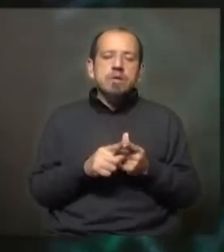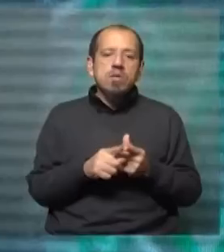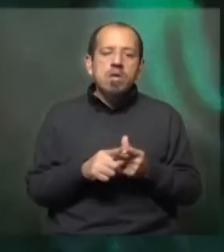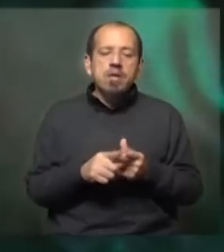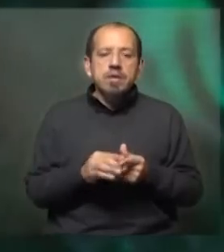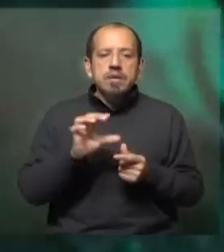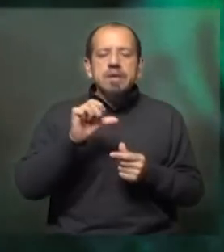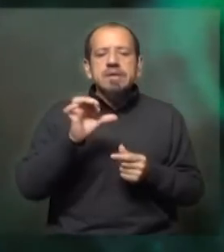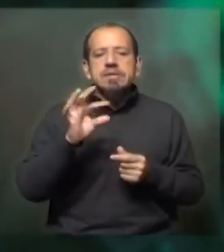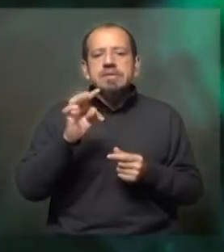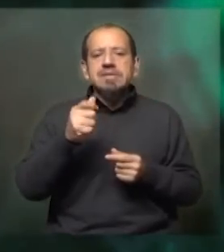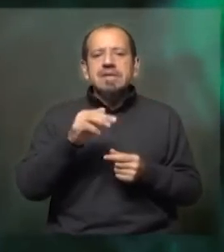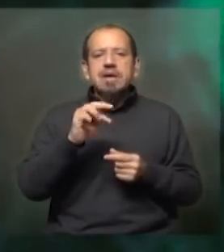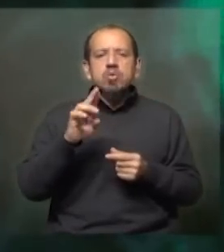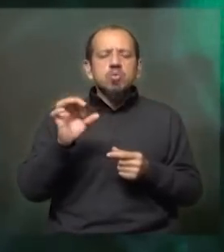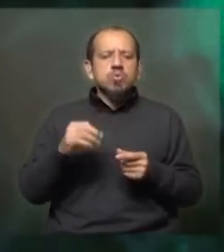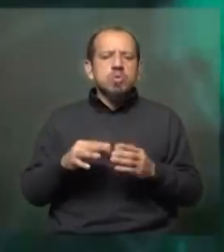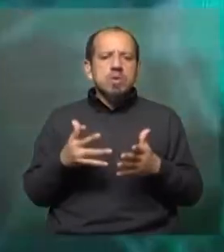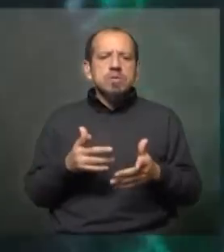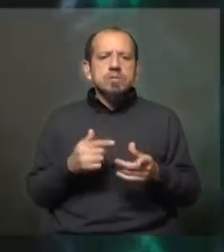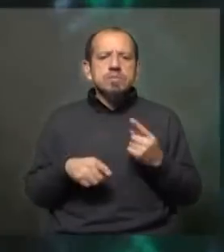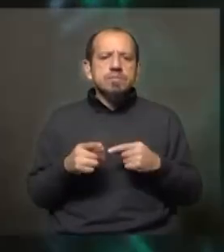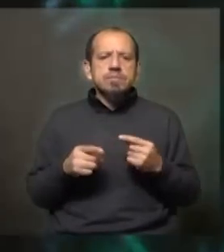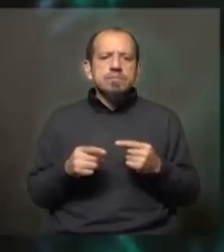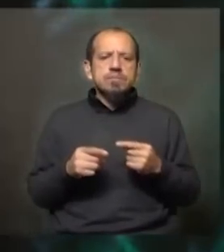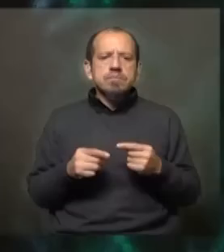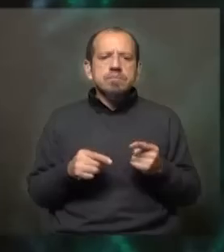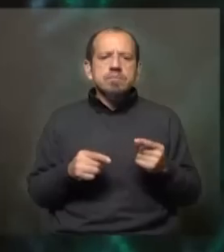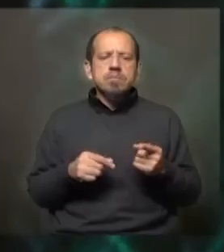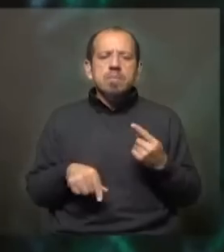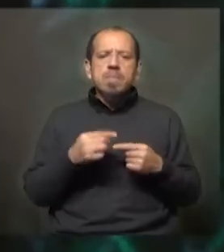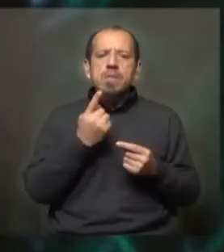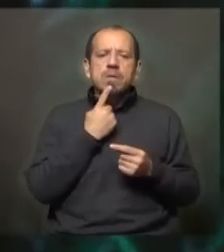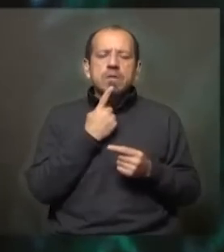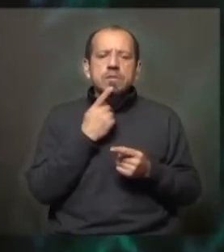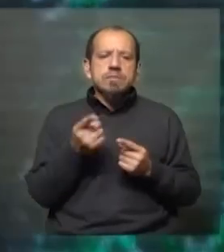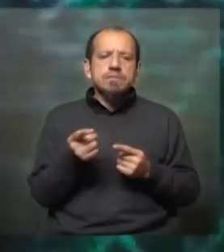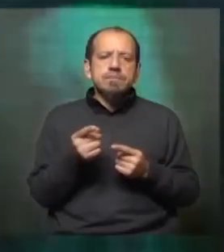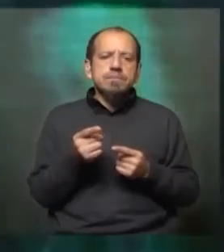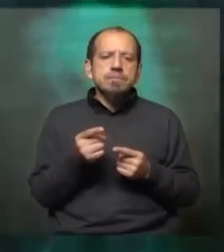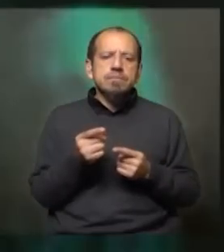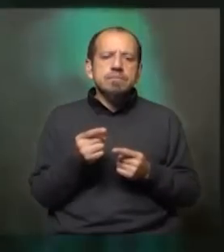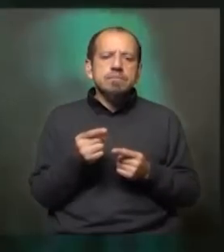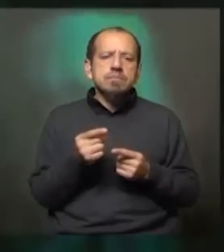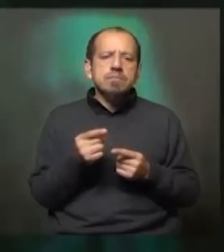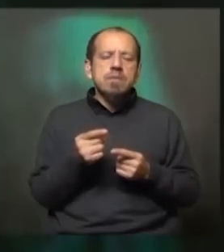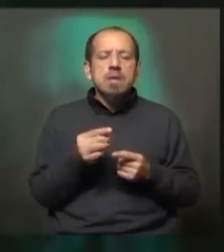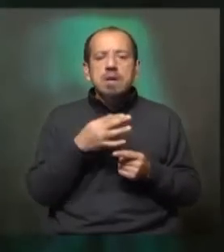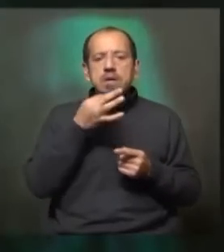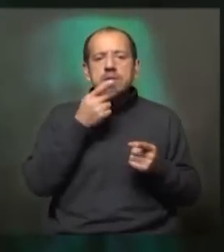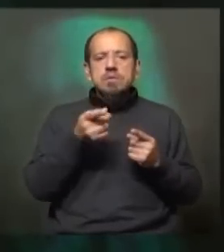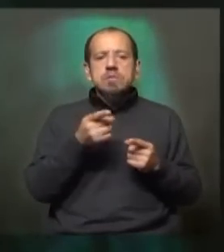Qué consecuencias se pueden generar a nivel del relacionamiento político bustillo digamos esbozó